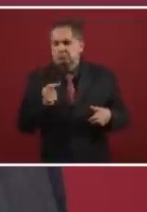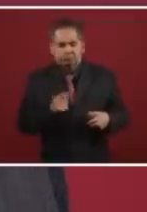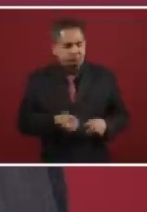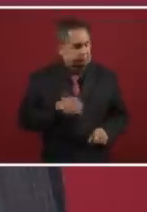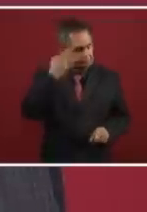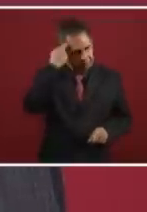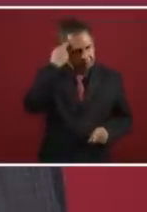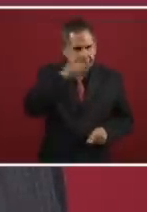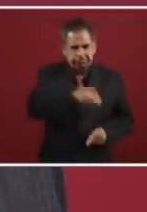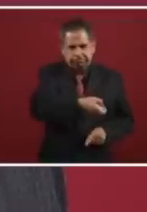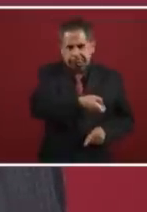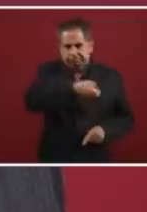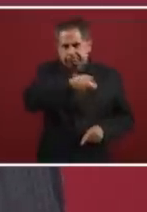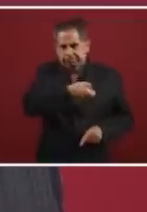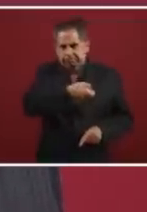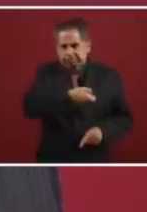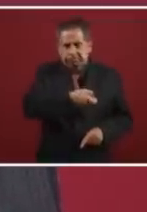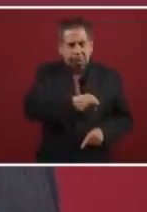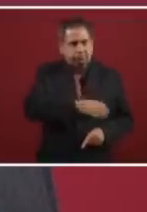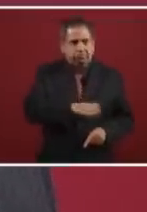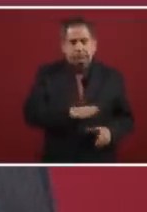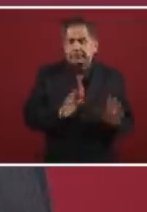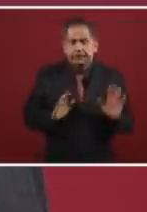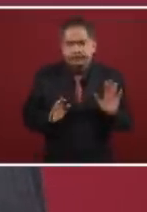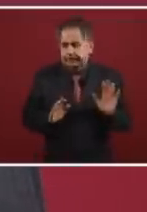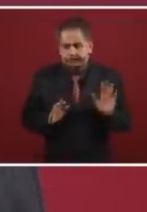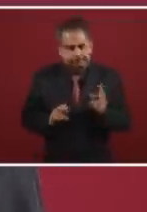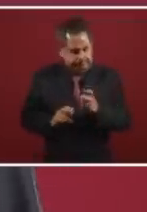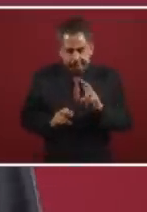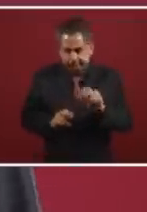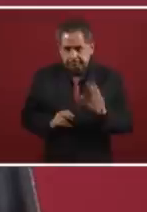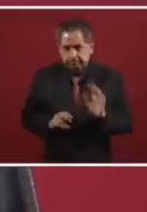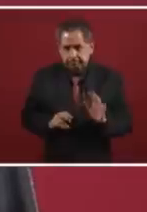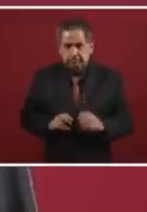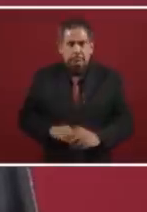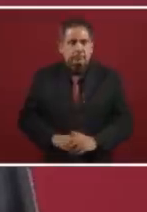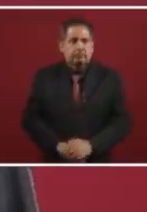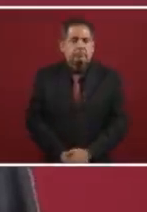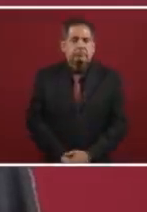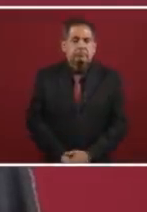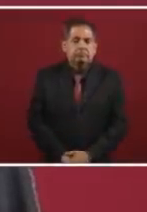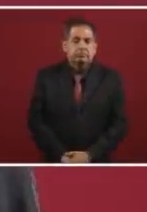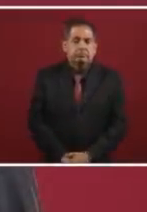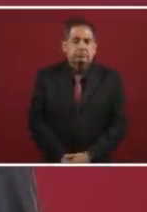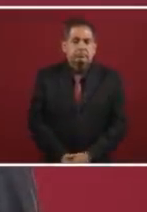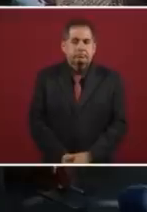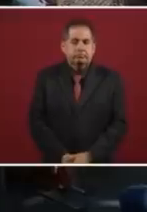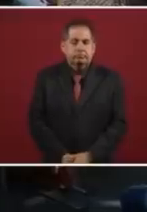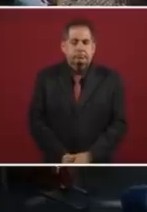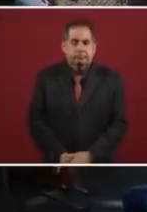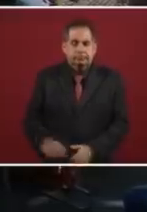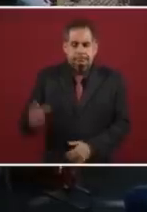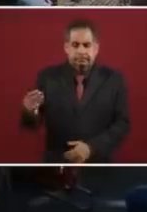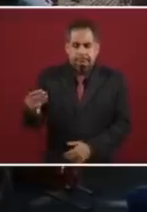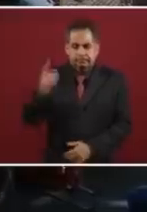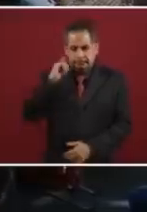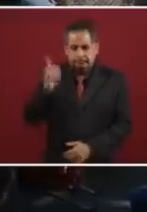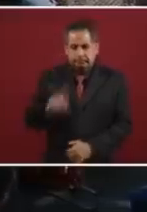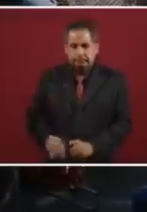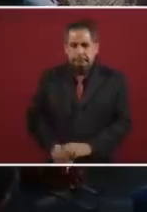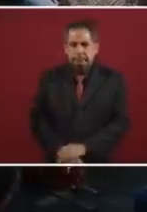el tiro de gracia claro que sí este incidente